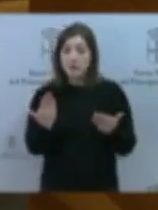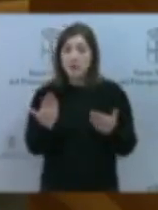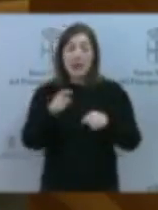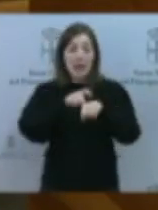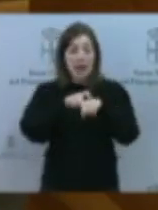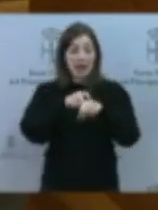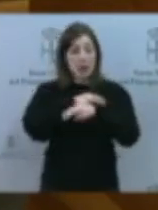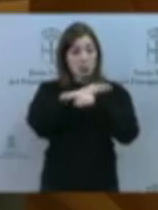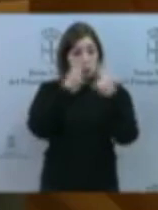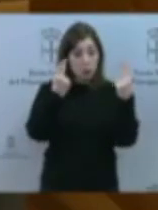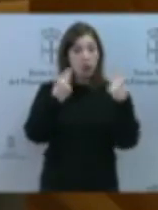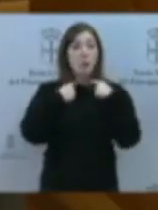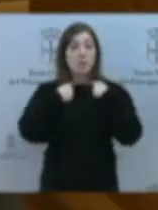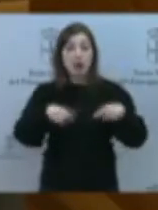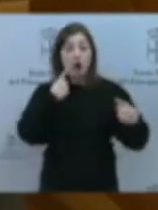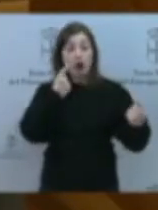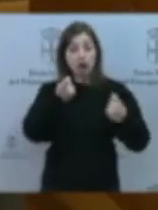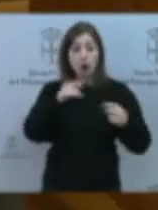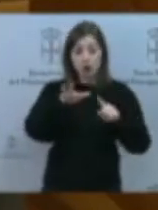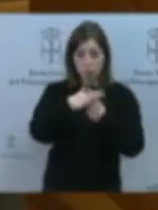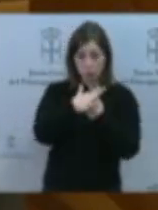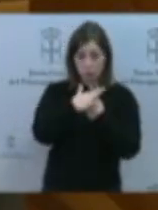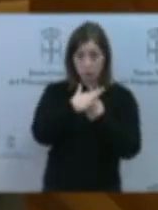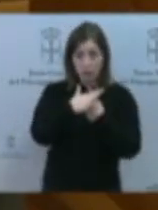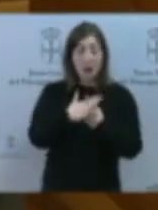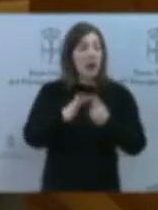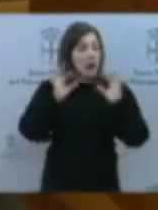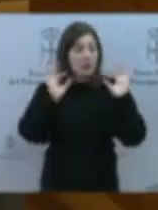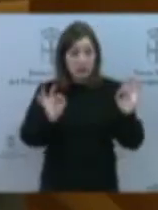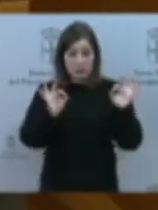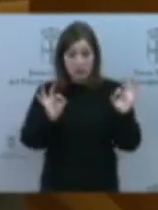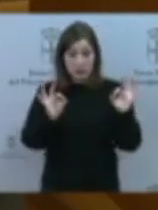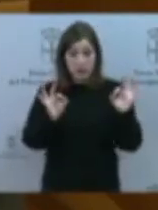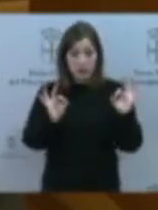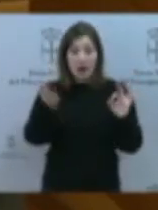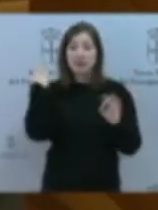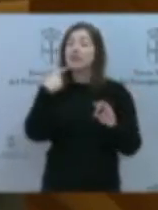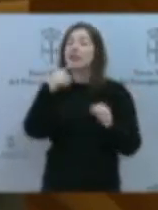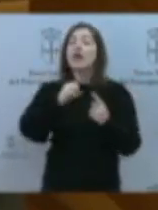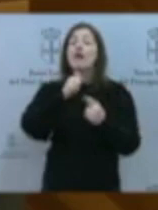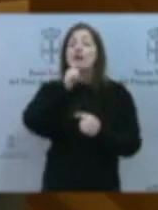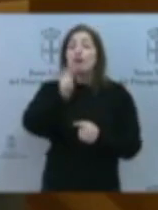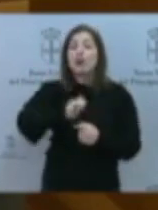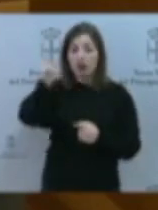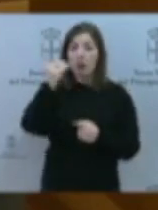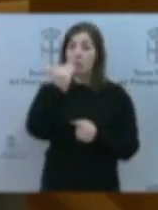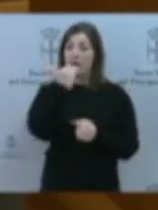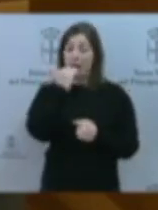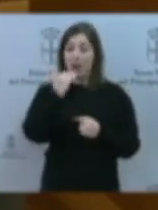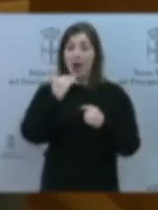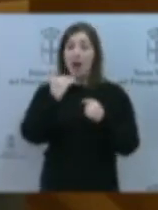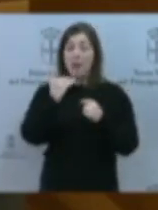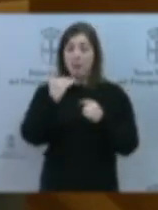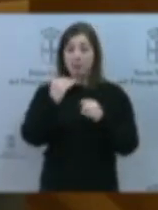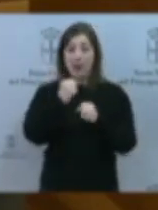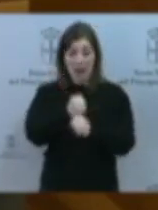situación. Y evidentemente, antes le decía, la Fundación Bancaria Cajastur, que como bien ha dicho, y cita el excepcional caso y la